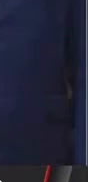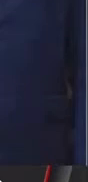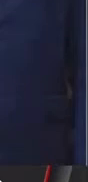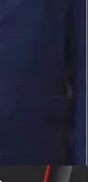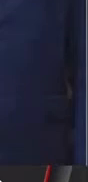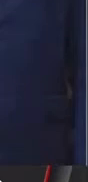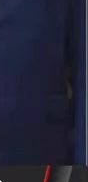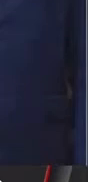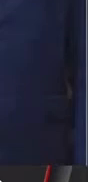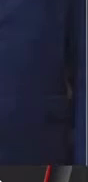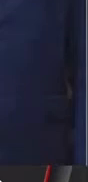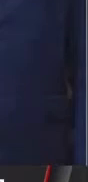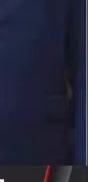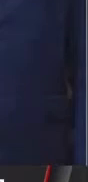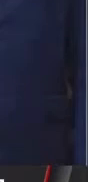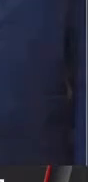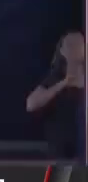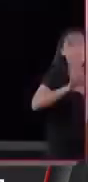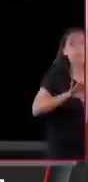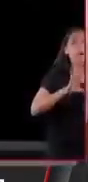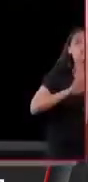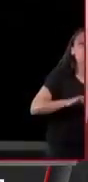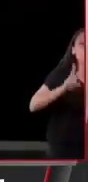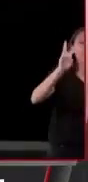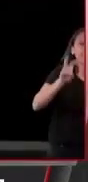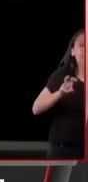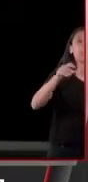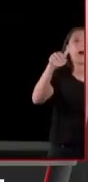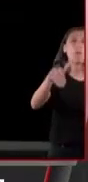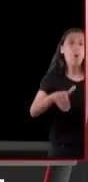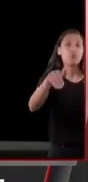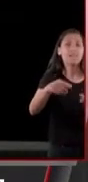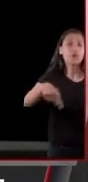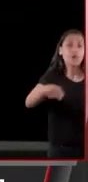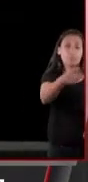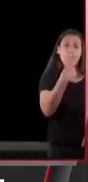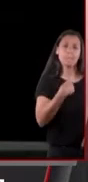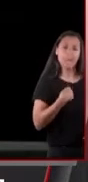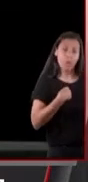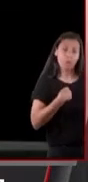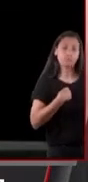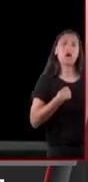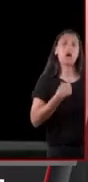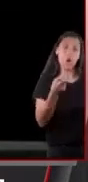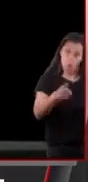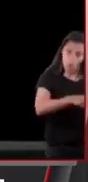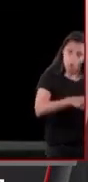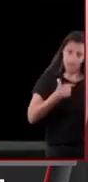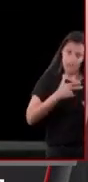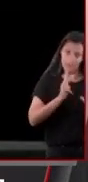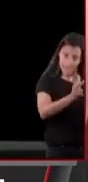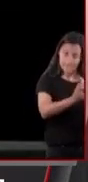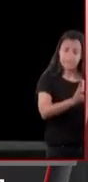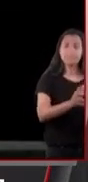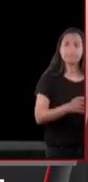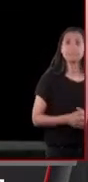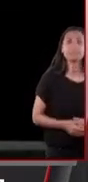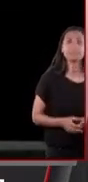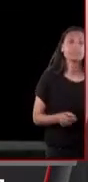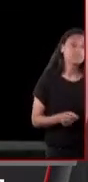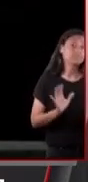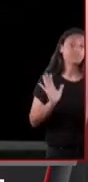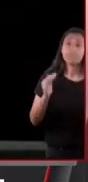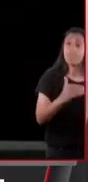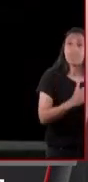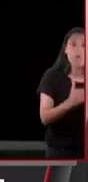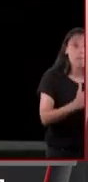es absolutamente veloz, tenés elecciones todo el tiempo. Las más importantes empezaron ya hace un par de semanas, pero